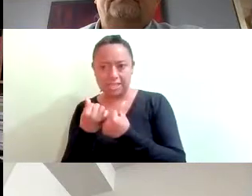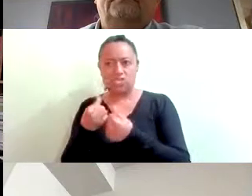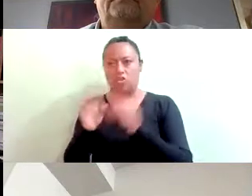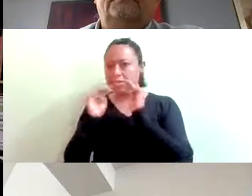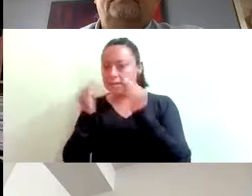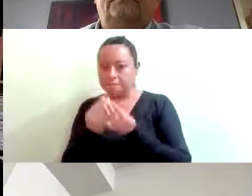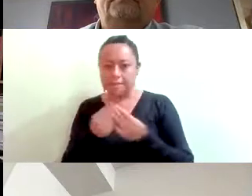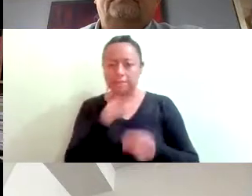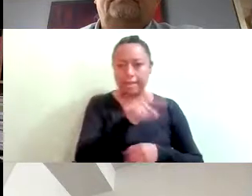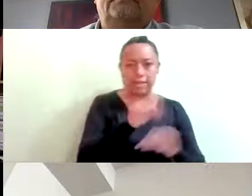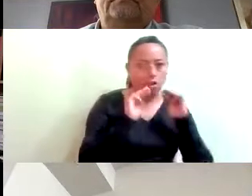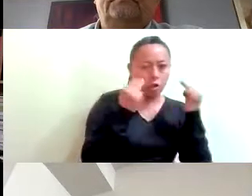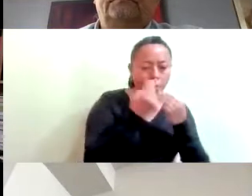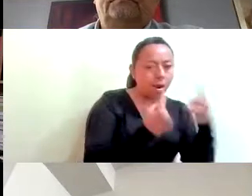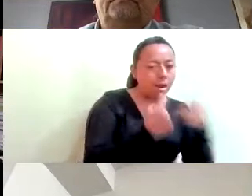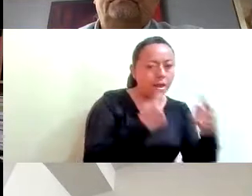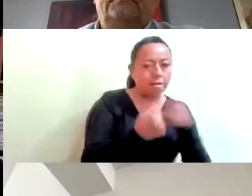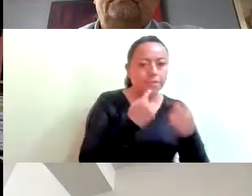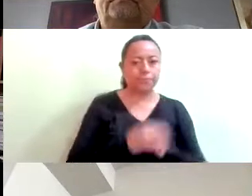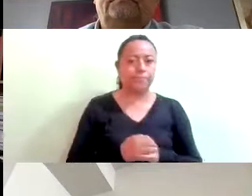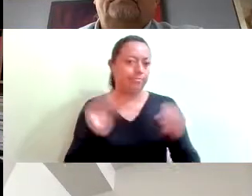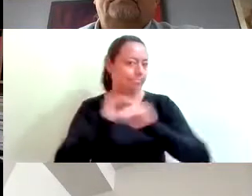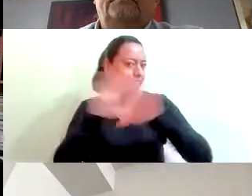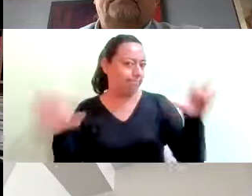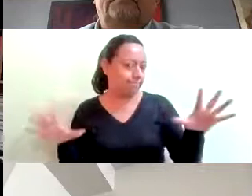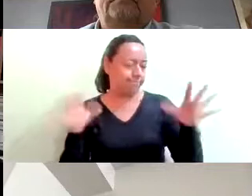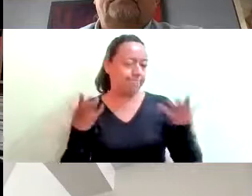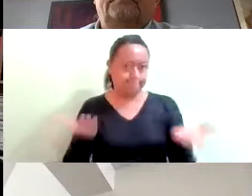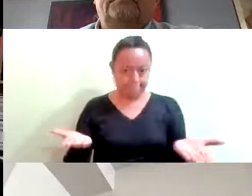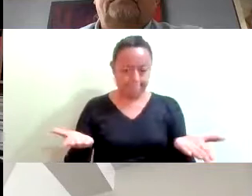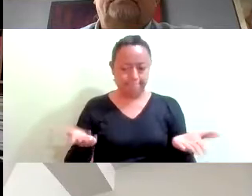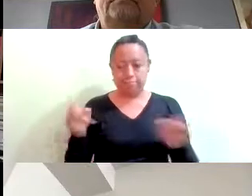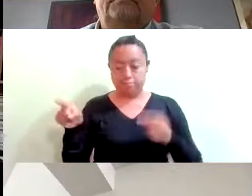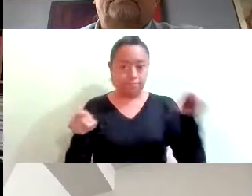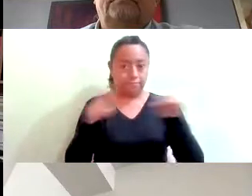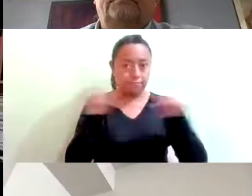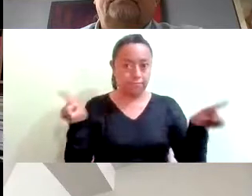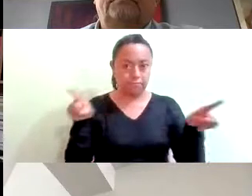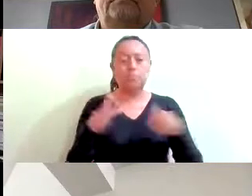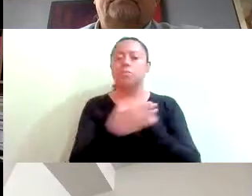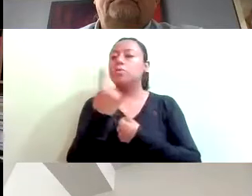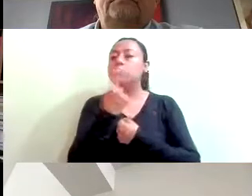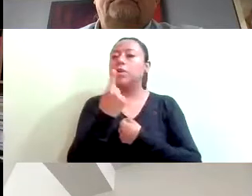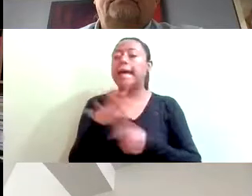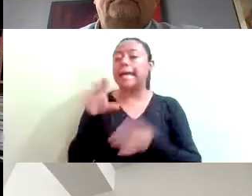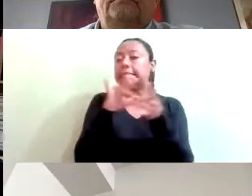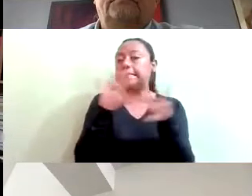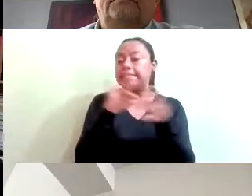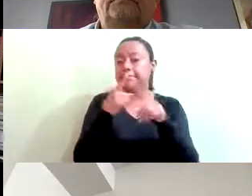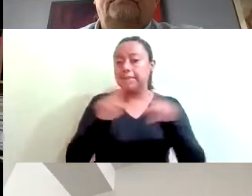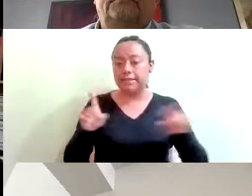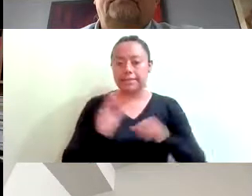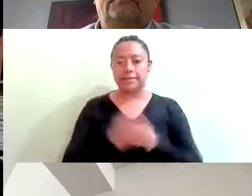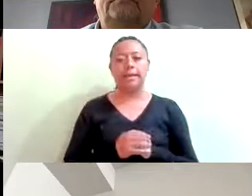delincuencia organizada? La doctrina es muy clara en ese sentido. Habla de que la diferencia entre